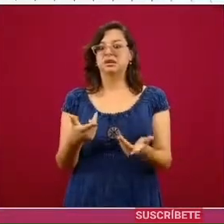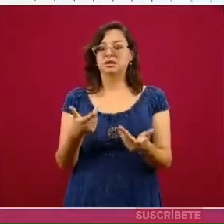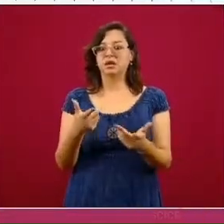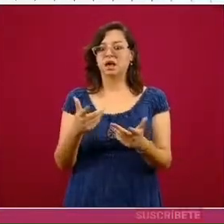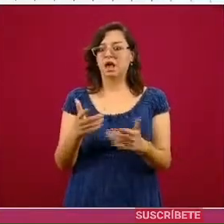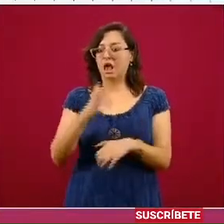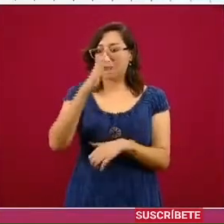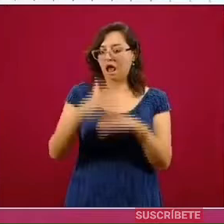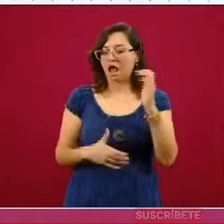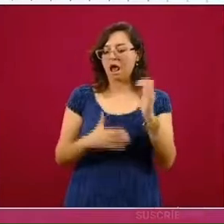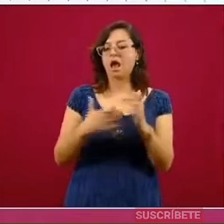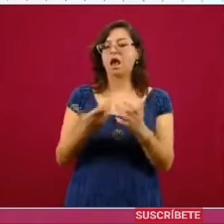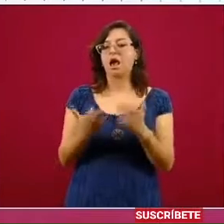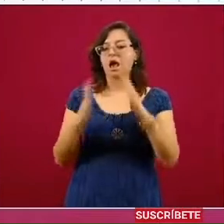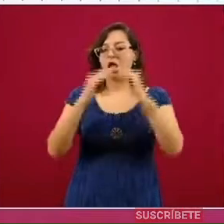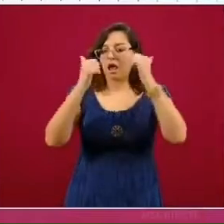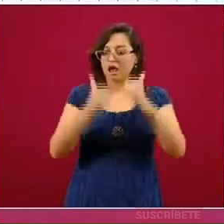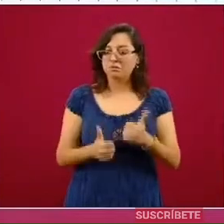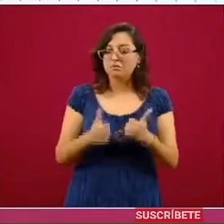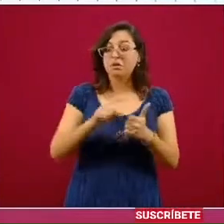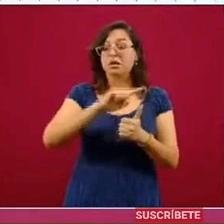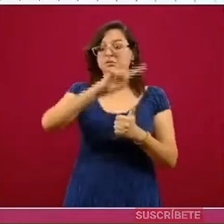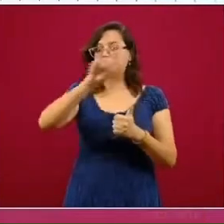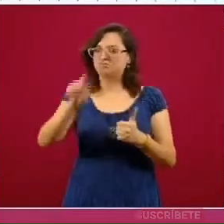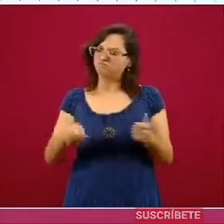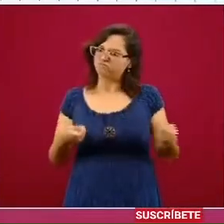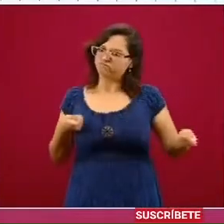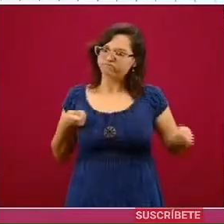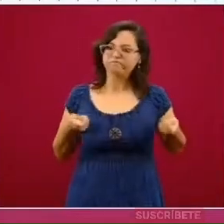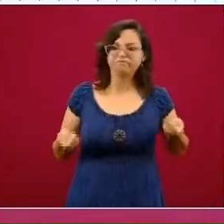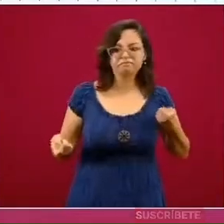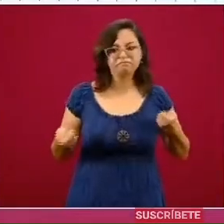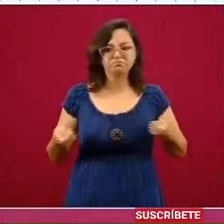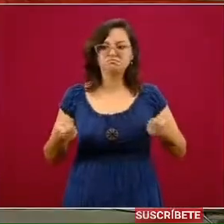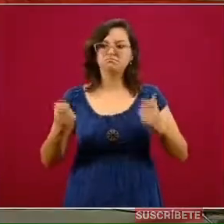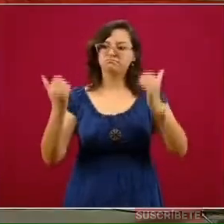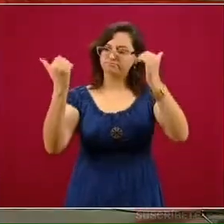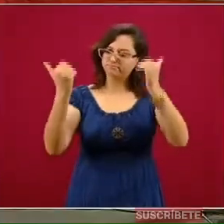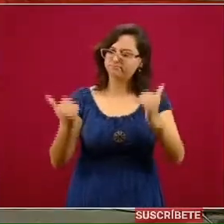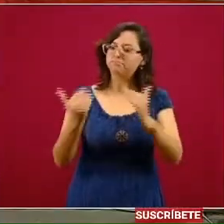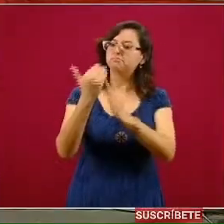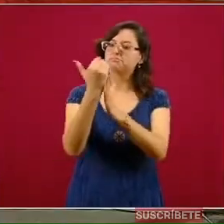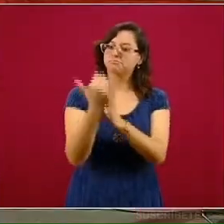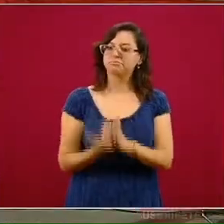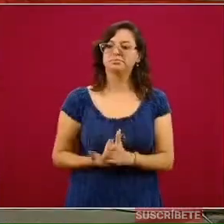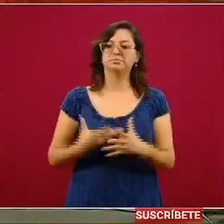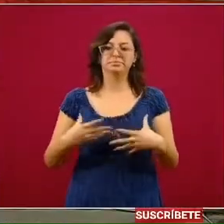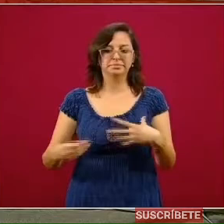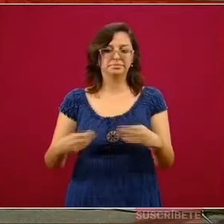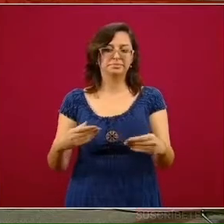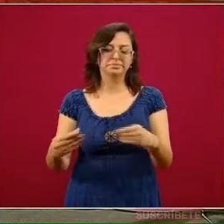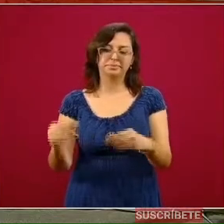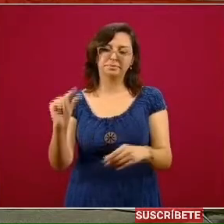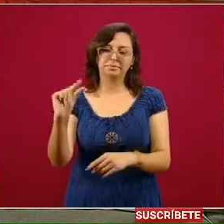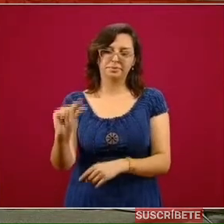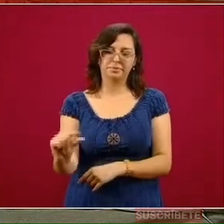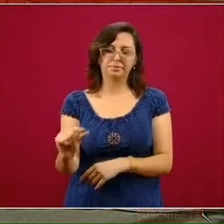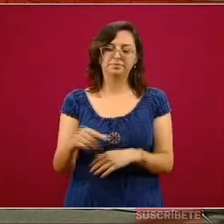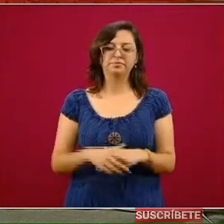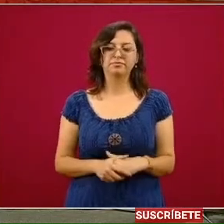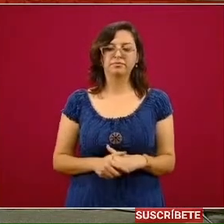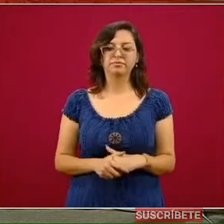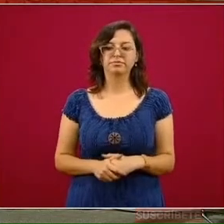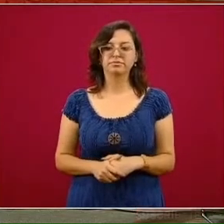cuando concluyó la jornada de sana distancia, pero lograron bajar el proceso de transmisión. La siguiente. Y la